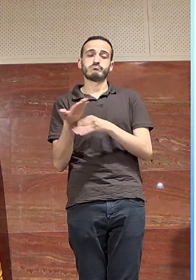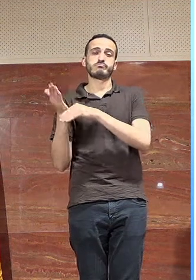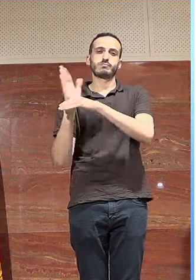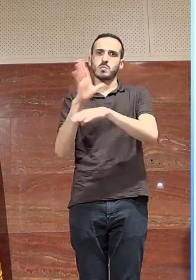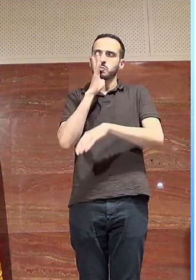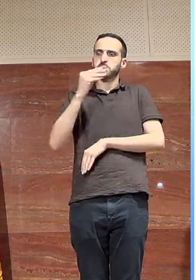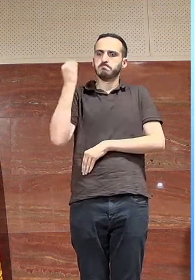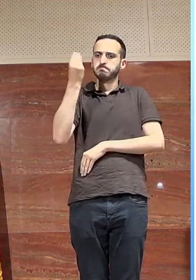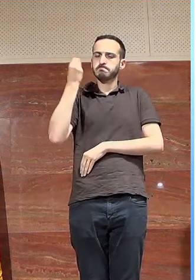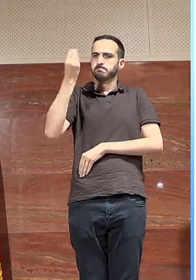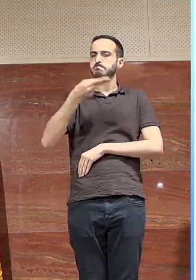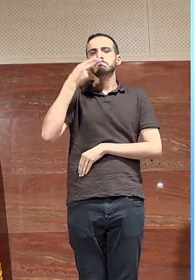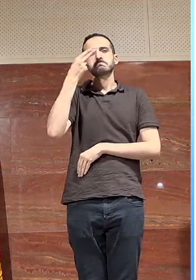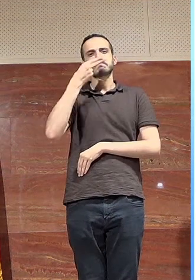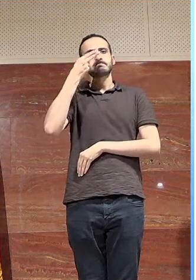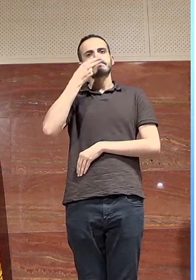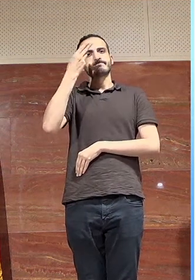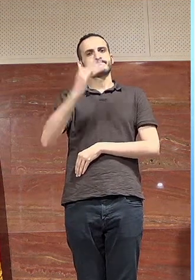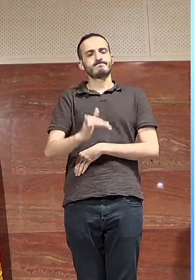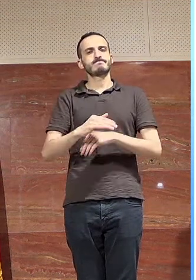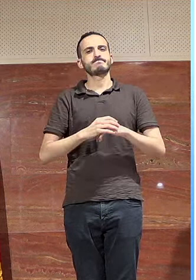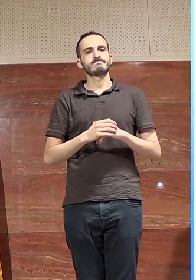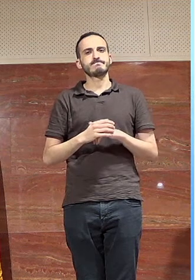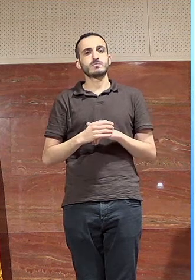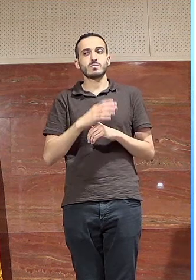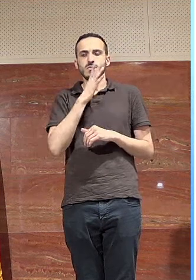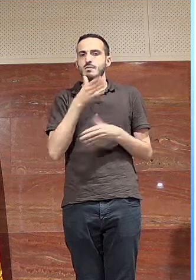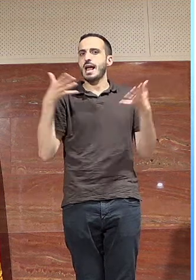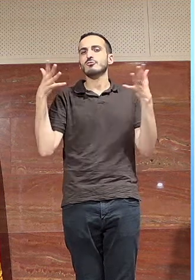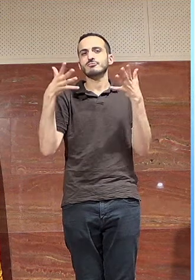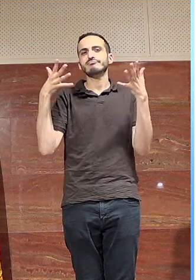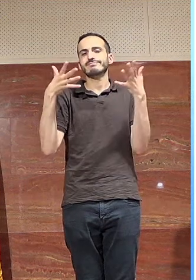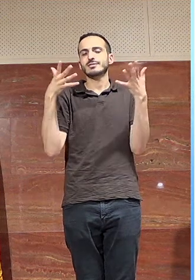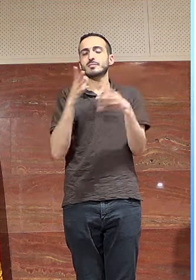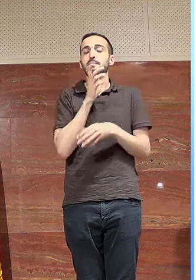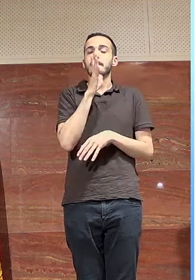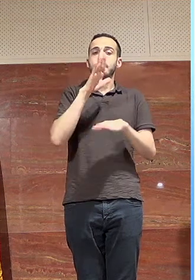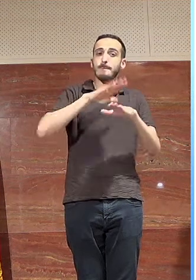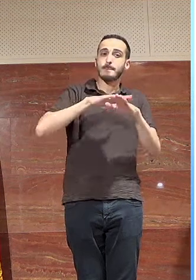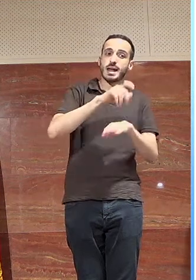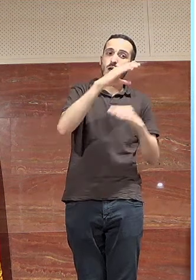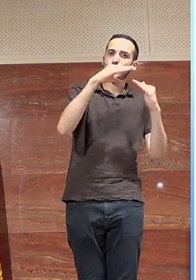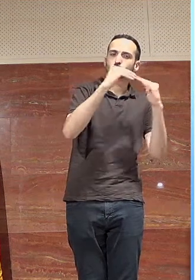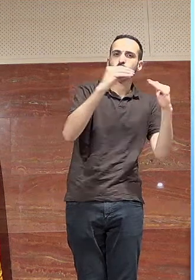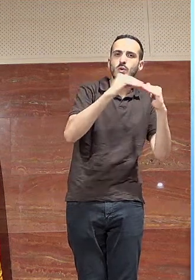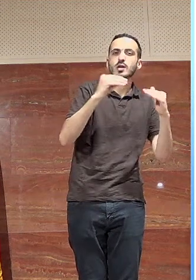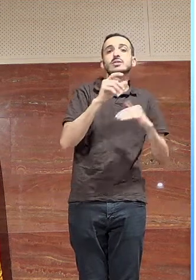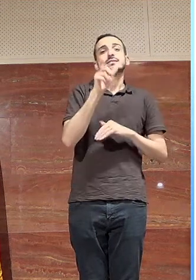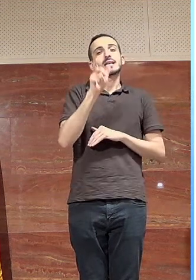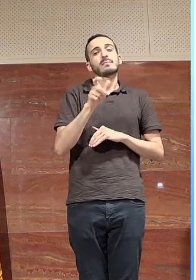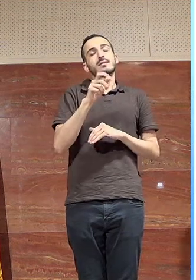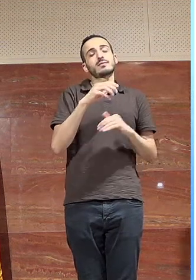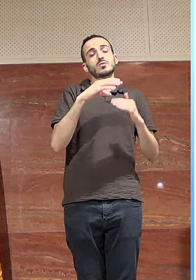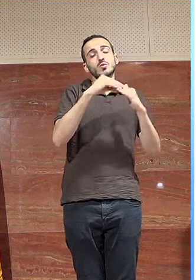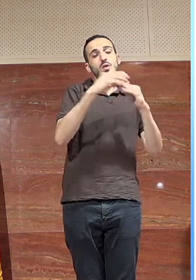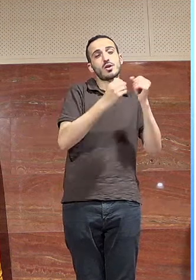muy interesante. Dan una serie de recomendaciones, tanto a los usuarios como peatones,